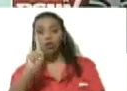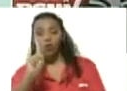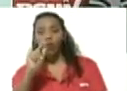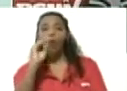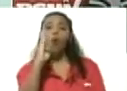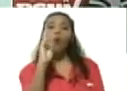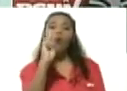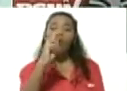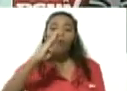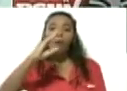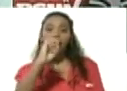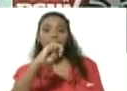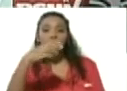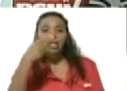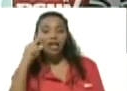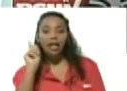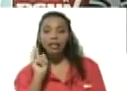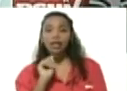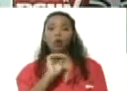14.381 VCH, tenemos